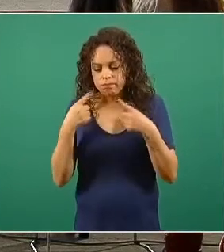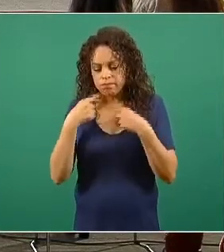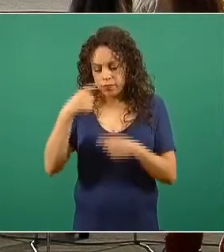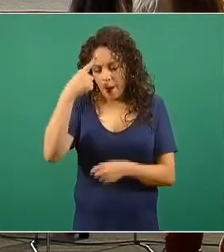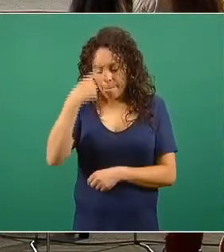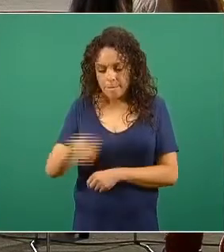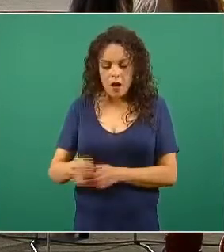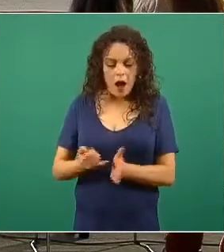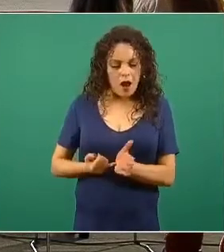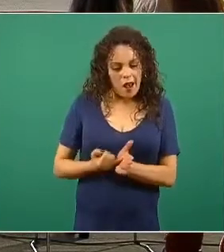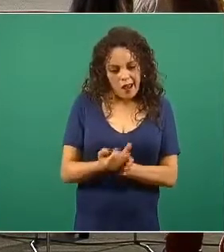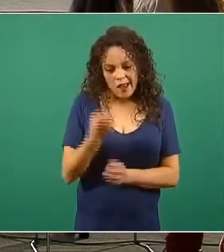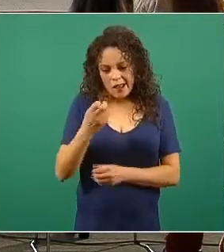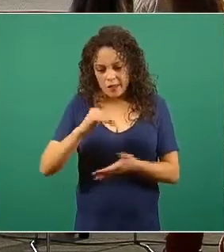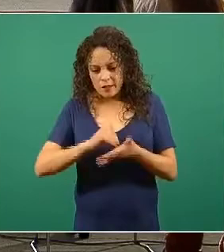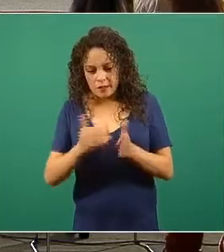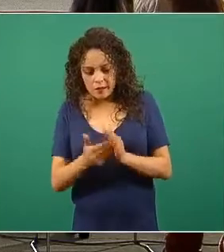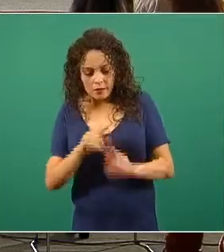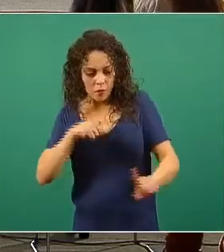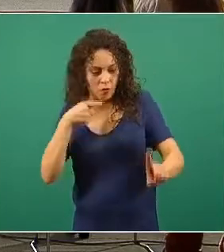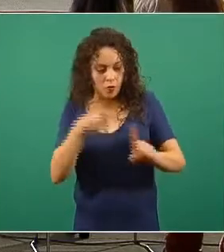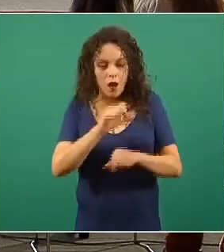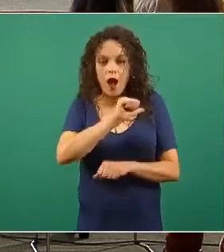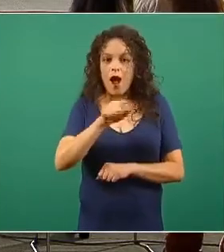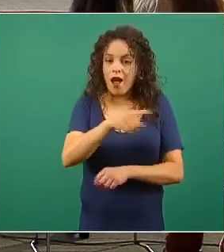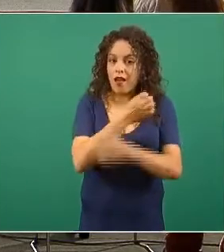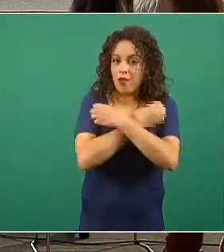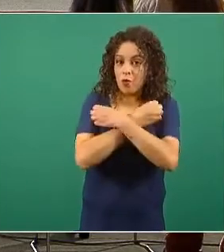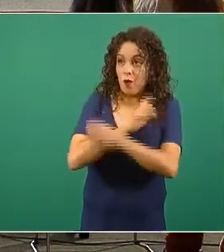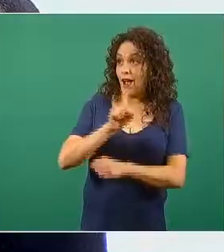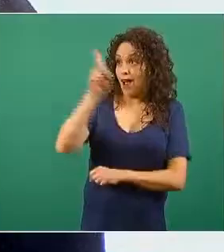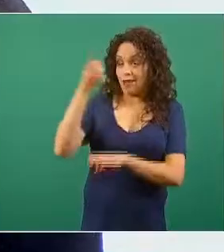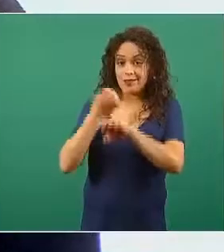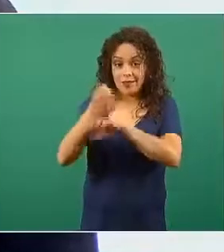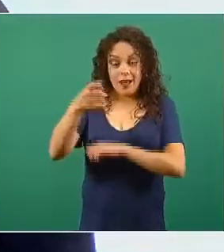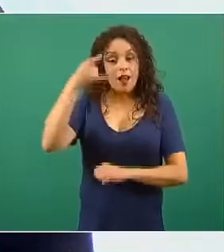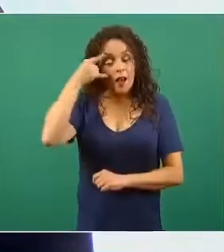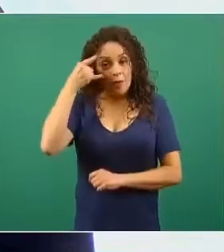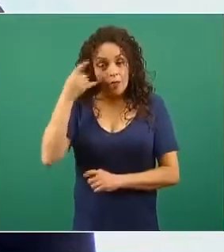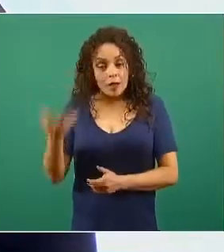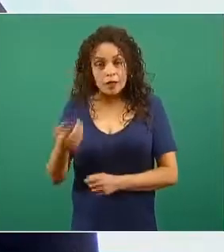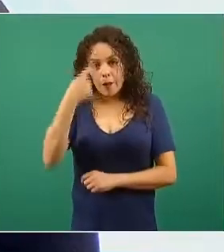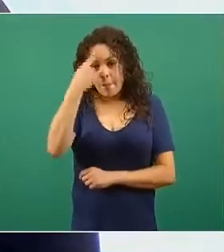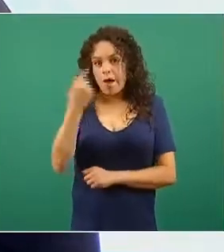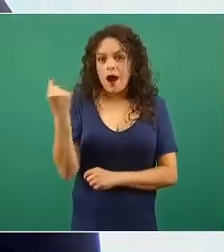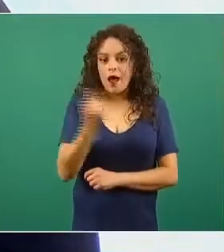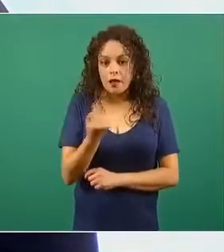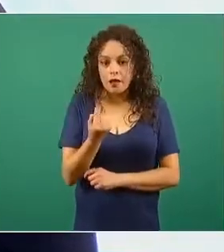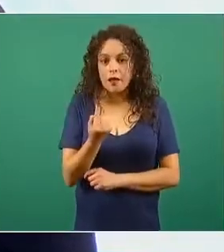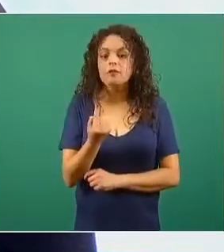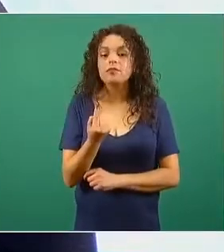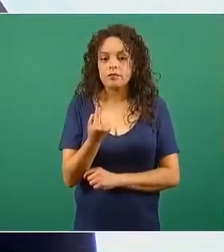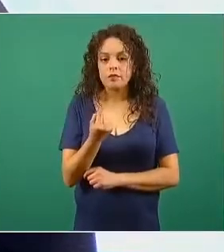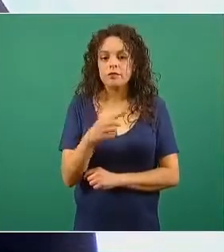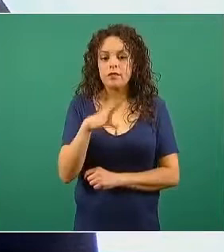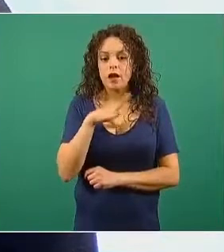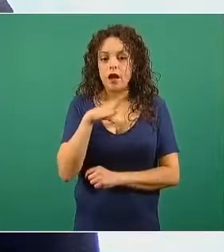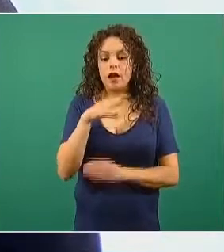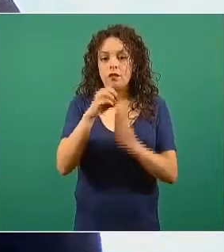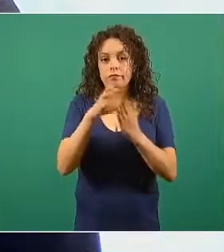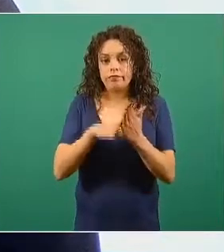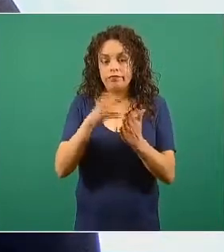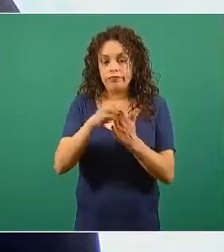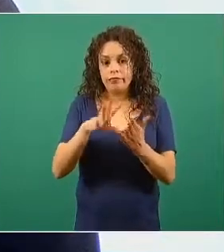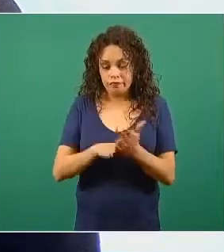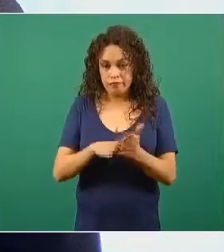estrategia enfocada a la educación en Campeche, en precisamente integrar los padrones de las personas que van a